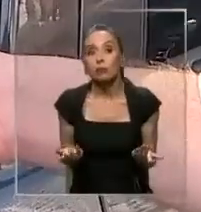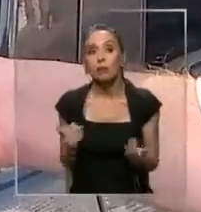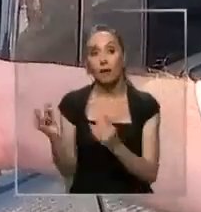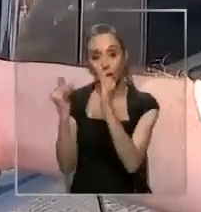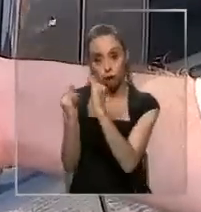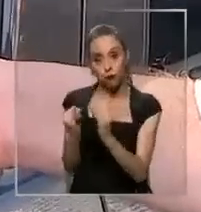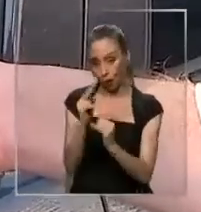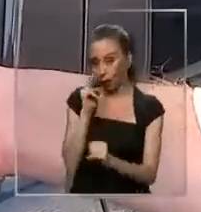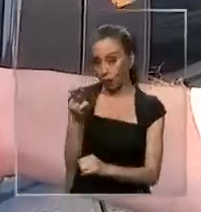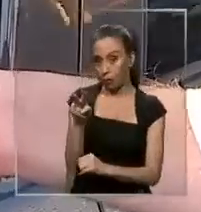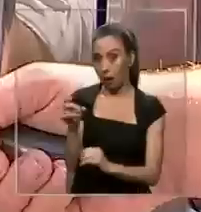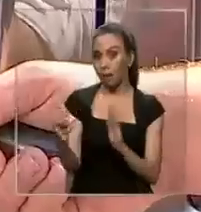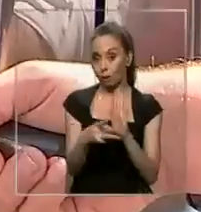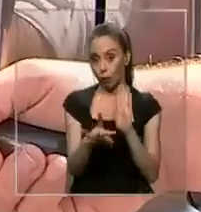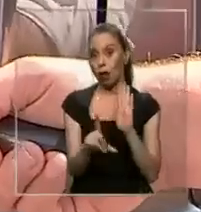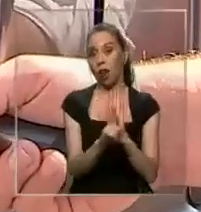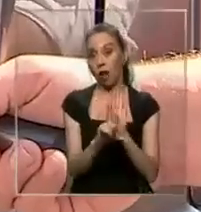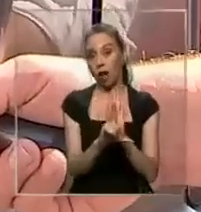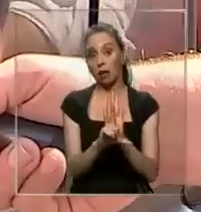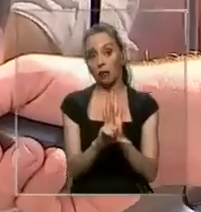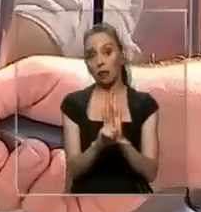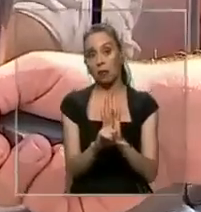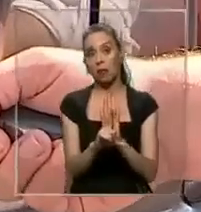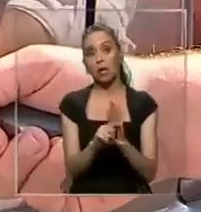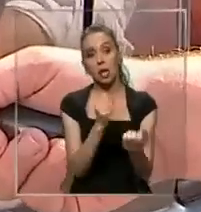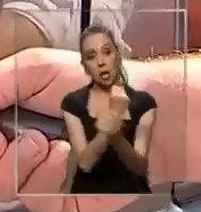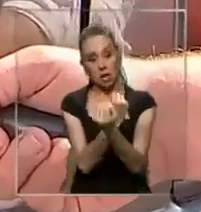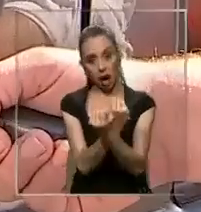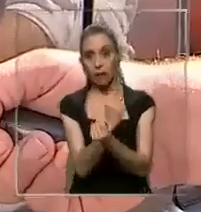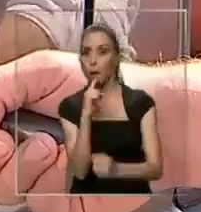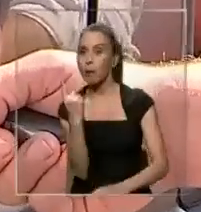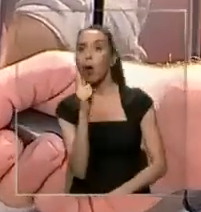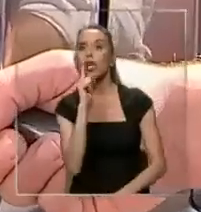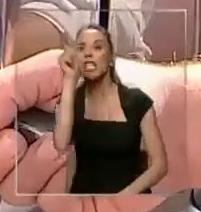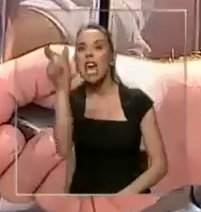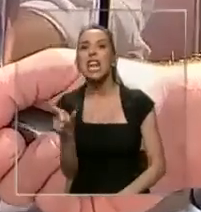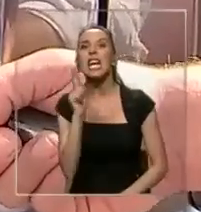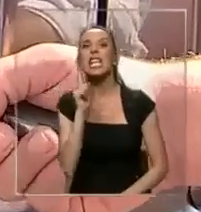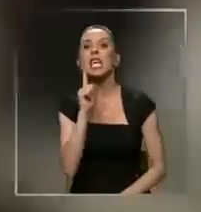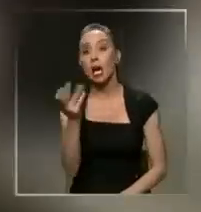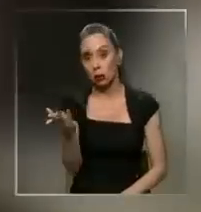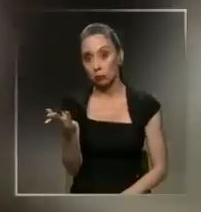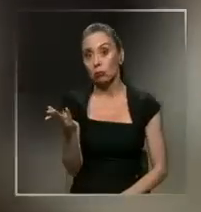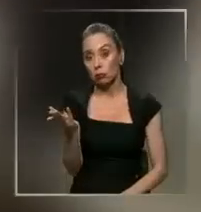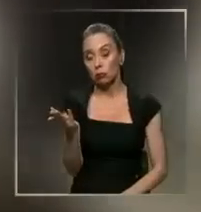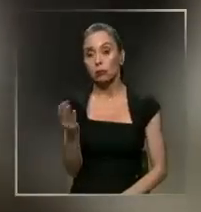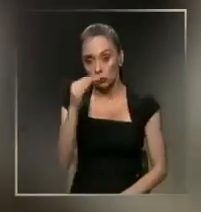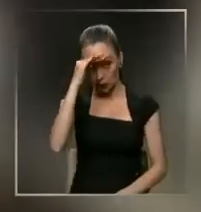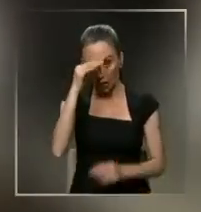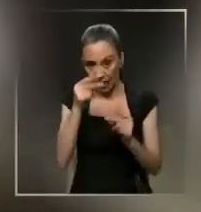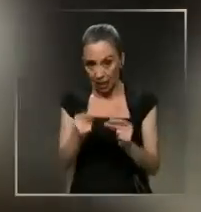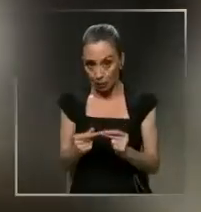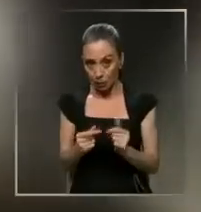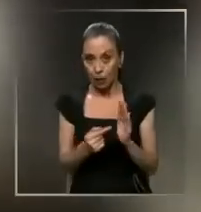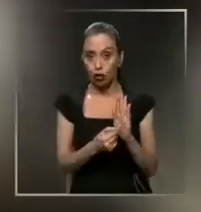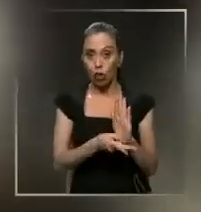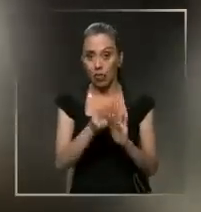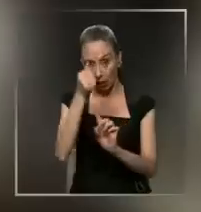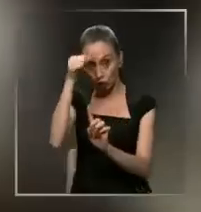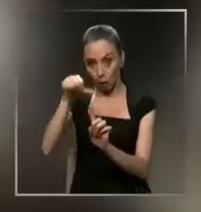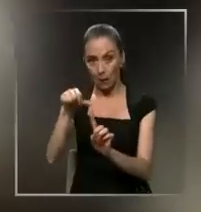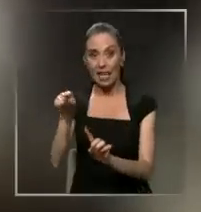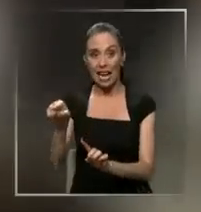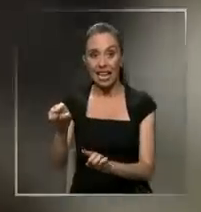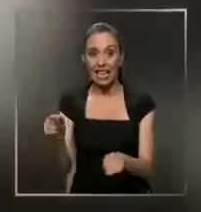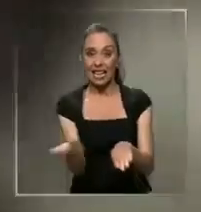forma bastante ilegal. Tiene que ser carabineros que averigüe quién es el que está en eso, ¿me entiendes? Los expertos en derecho penal explican que en